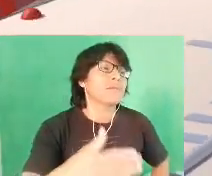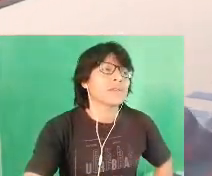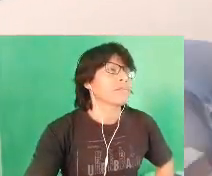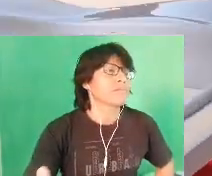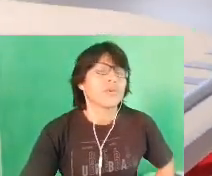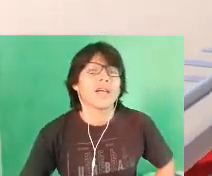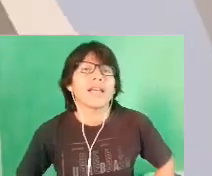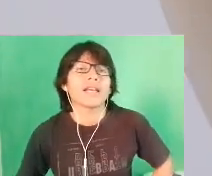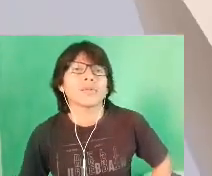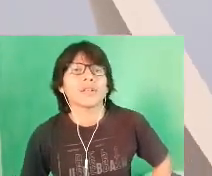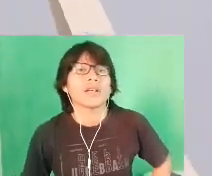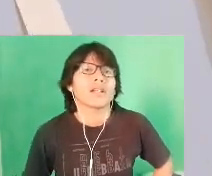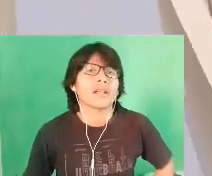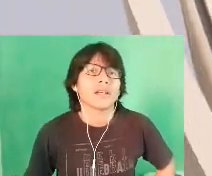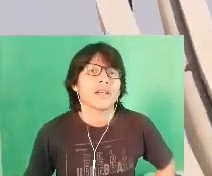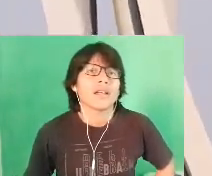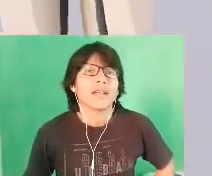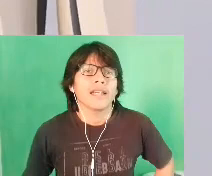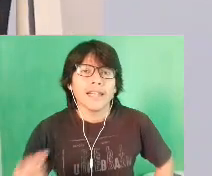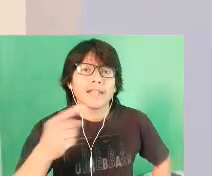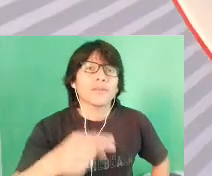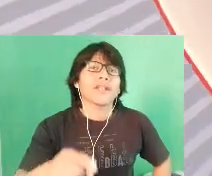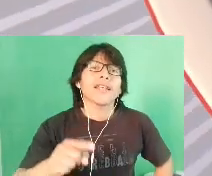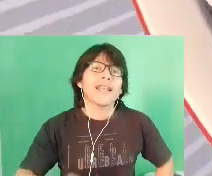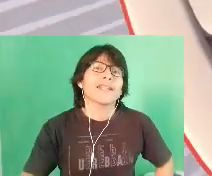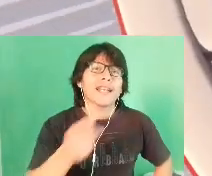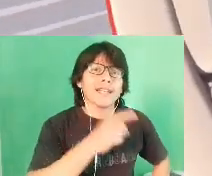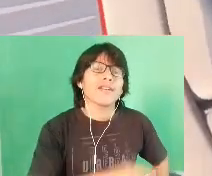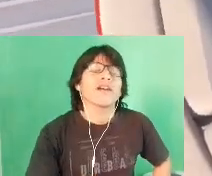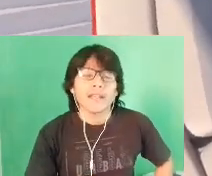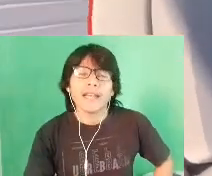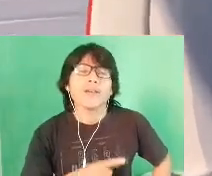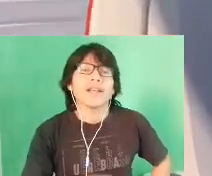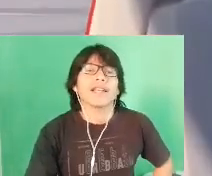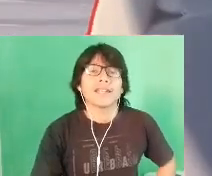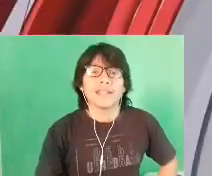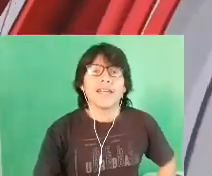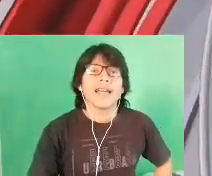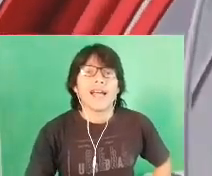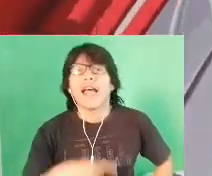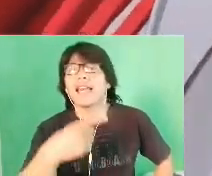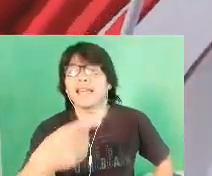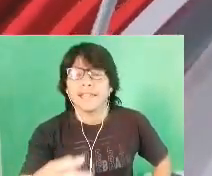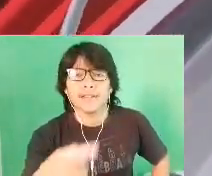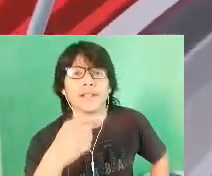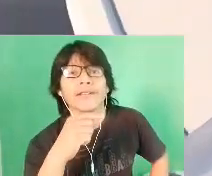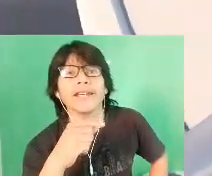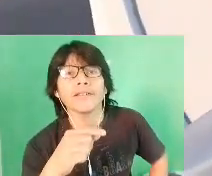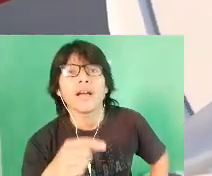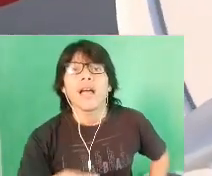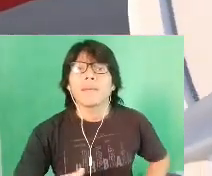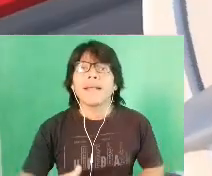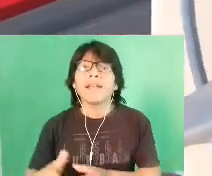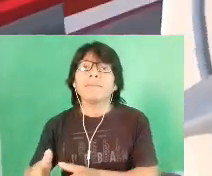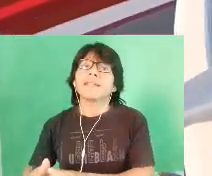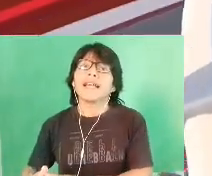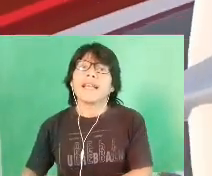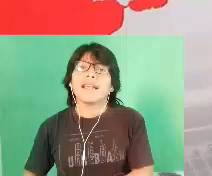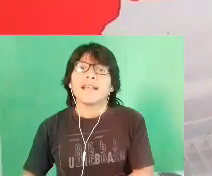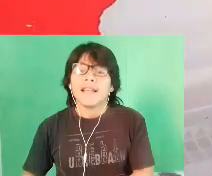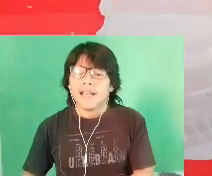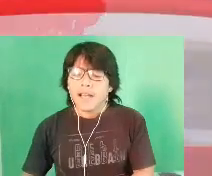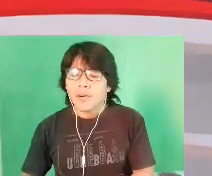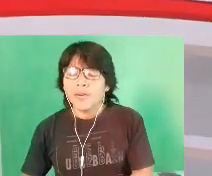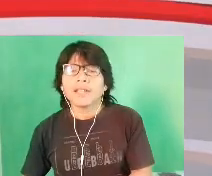pues vamos con la guerra sucia. Y les voy a adelantar, y era lo que le decía al inicio del video. Van a